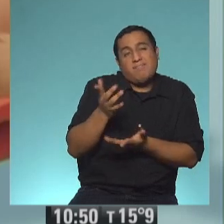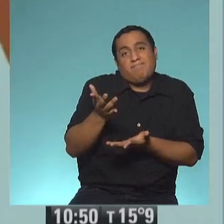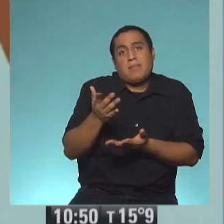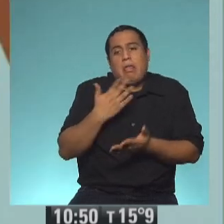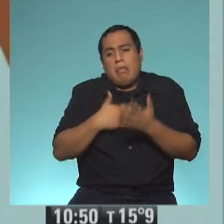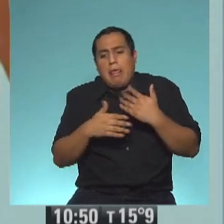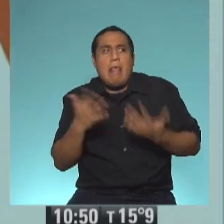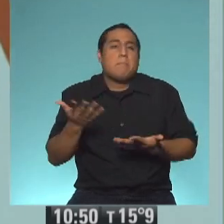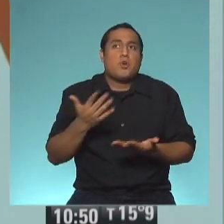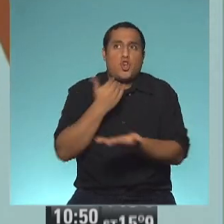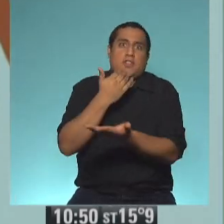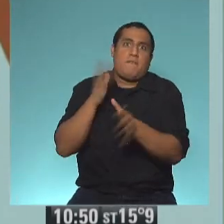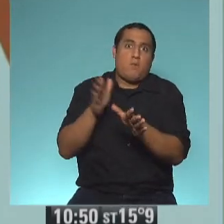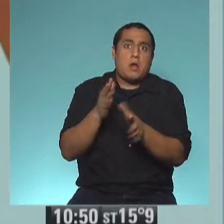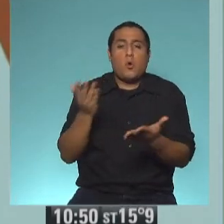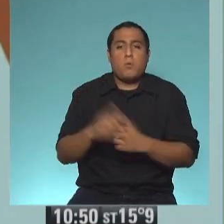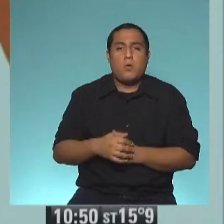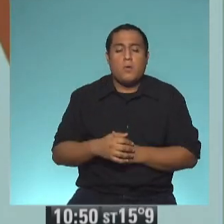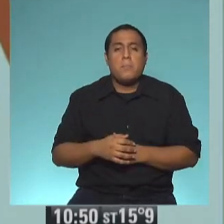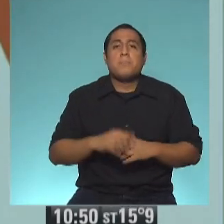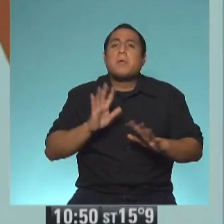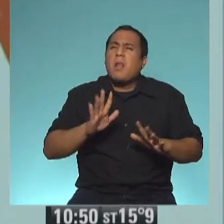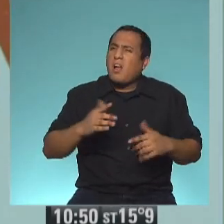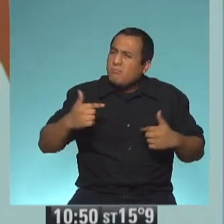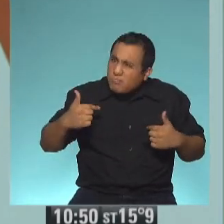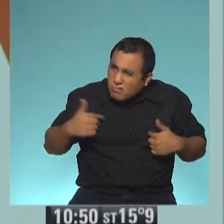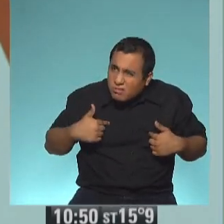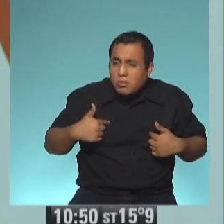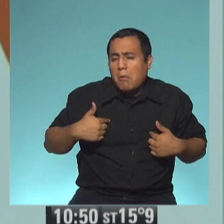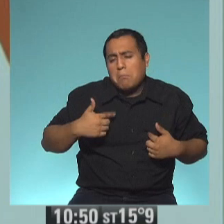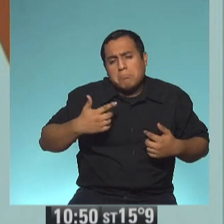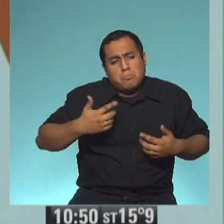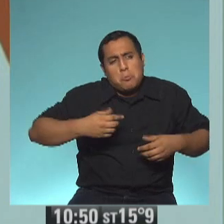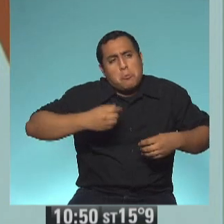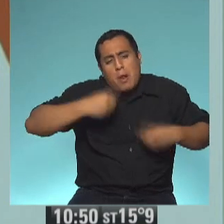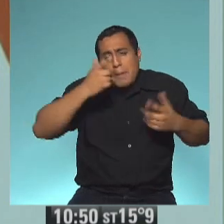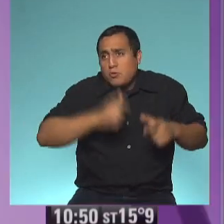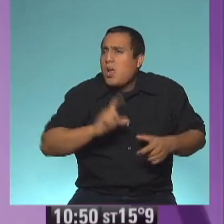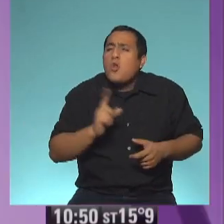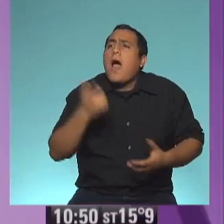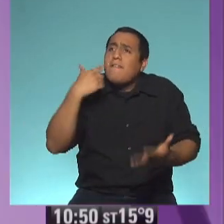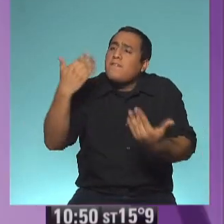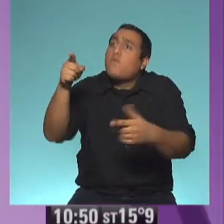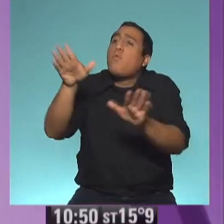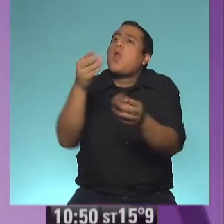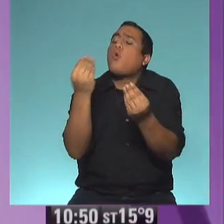volar olegario yo no soy cualquier otro así que mostrarme cómo volar